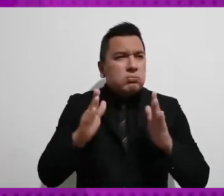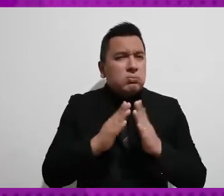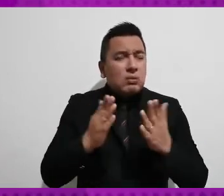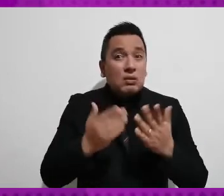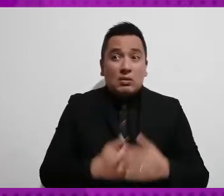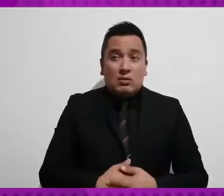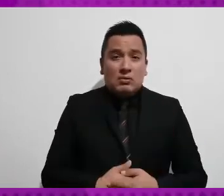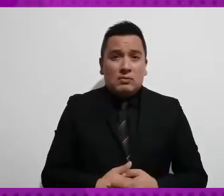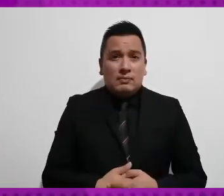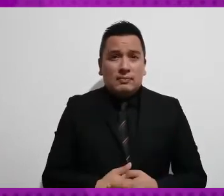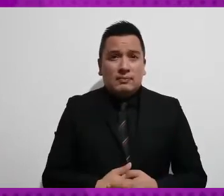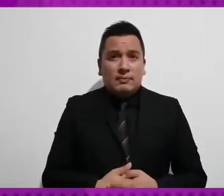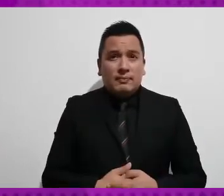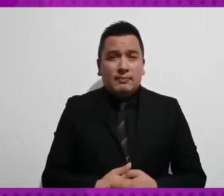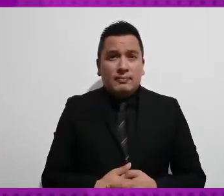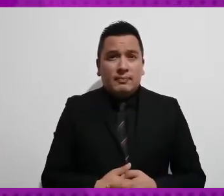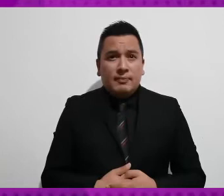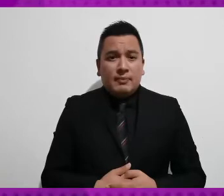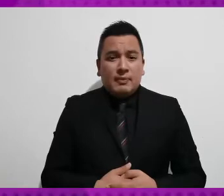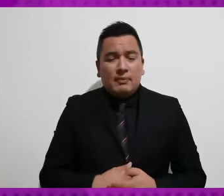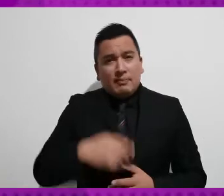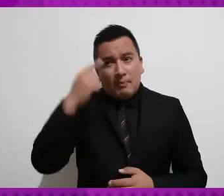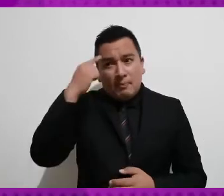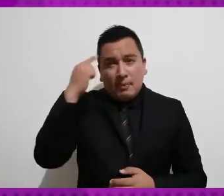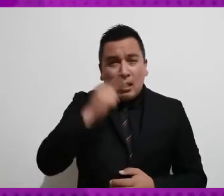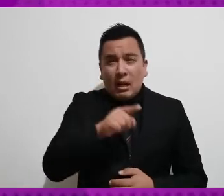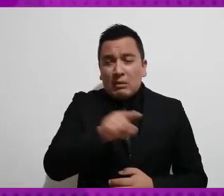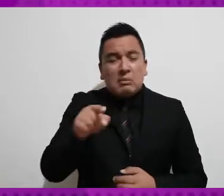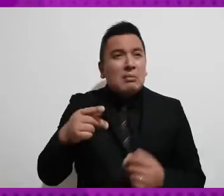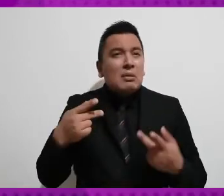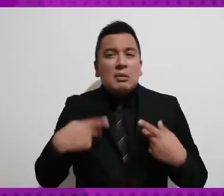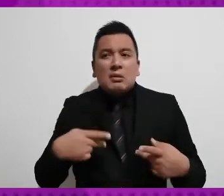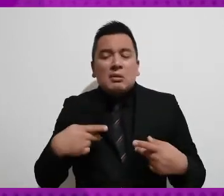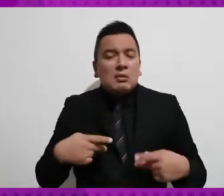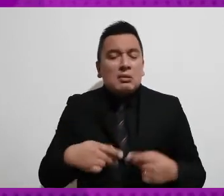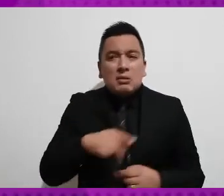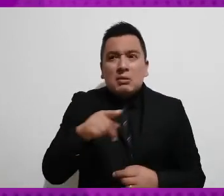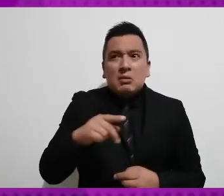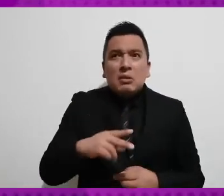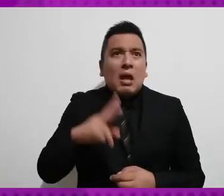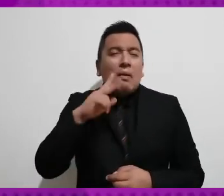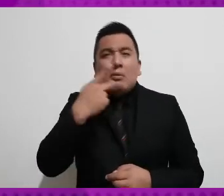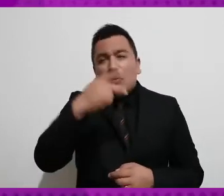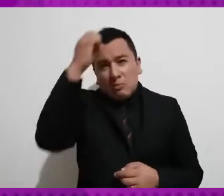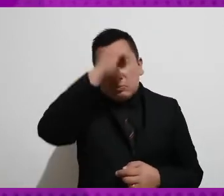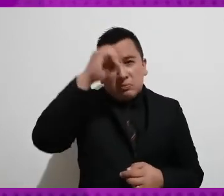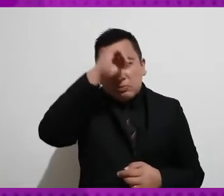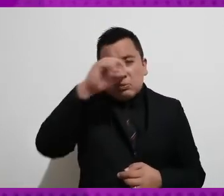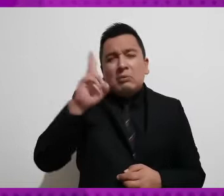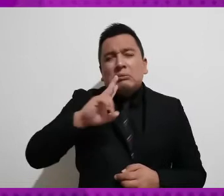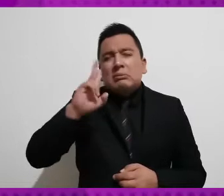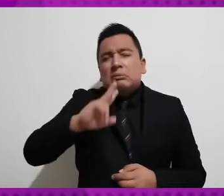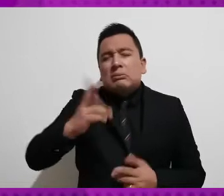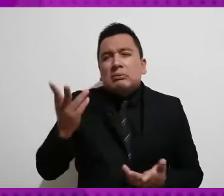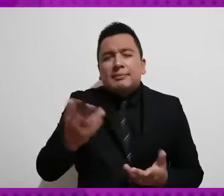nuevo como ciudadanía, que es en la consulta popular que viene en el siguiente mes de agosto. Entonces es